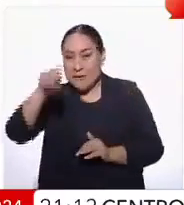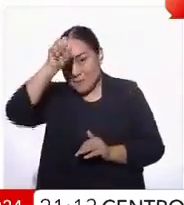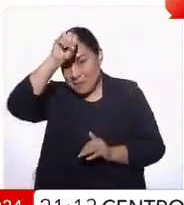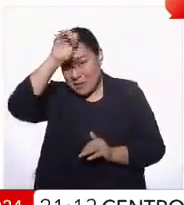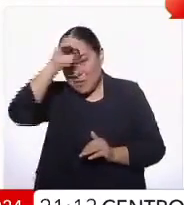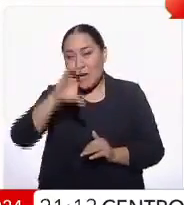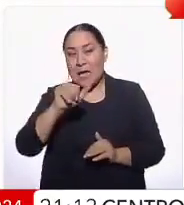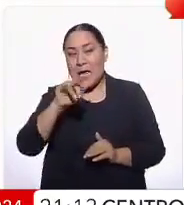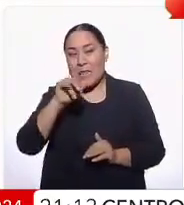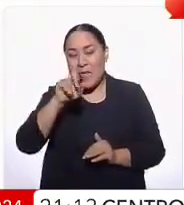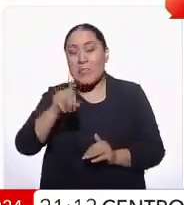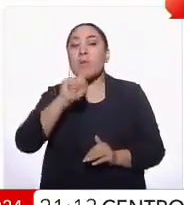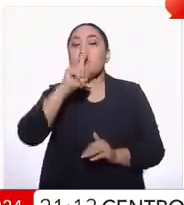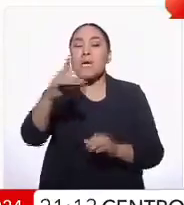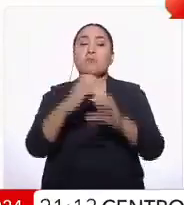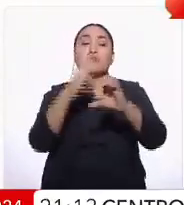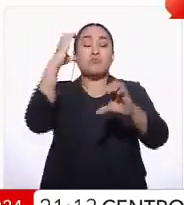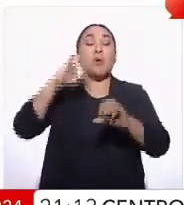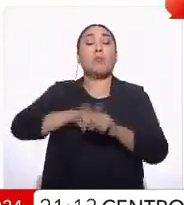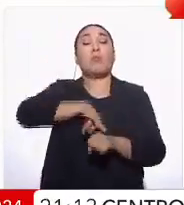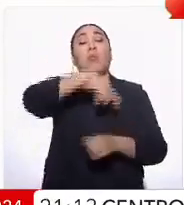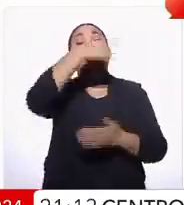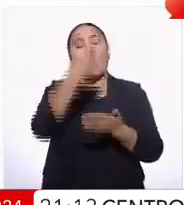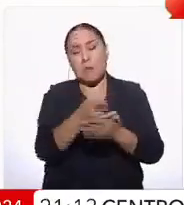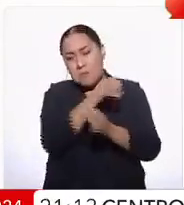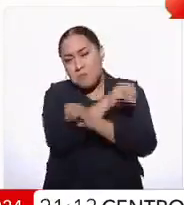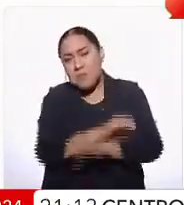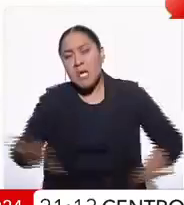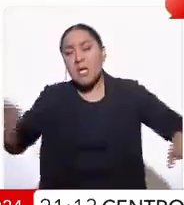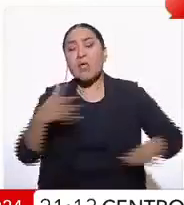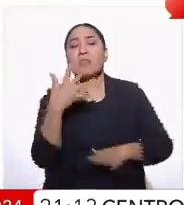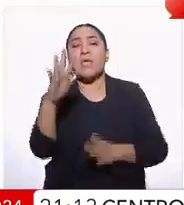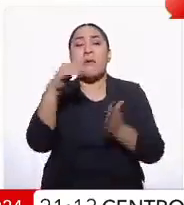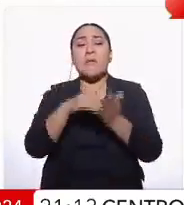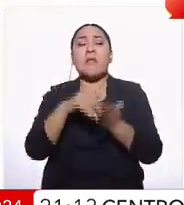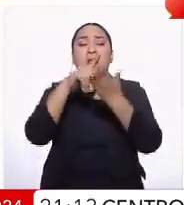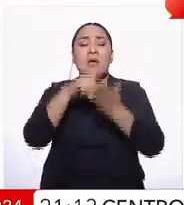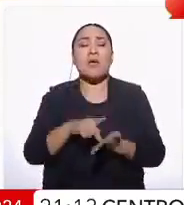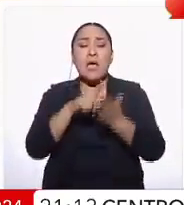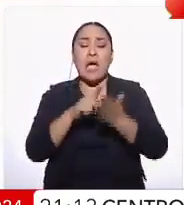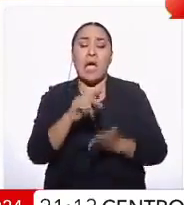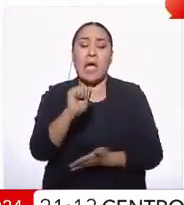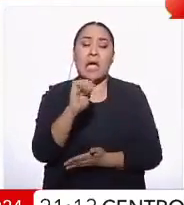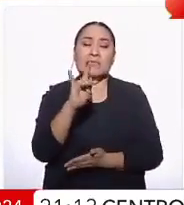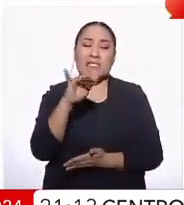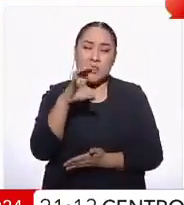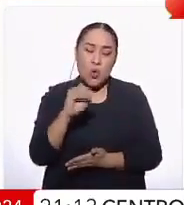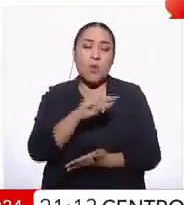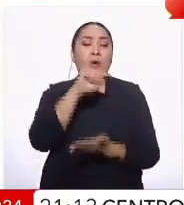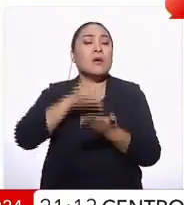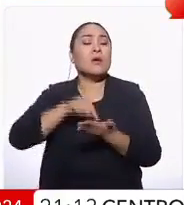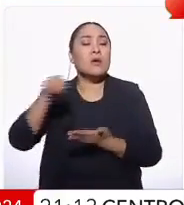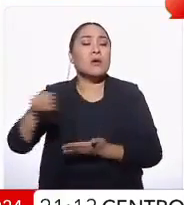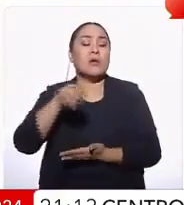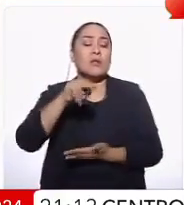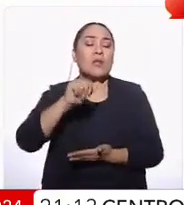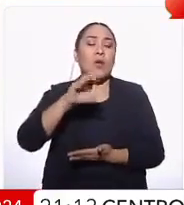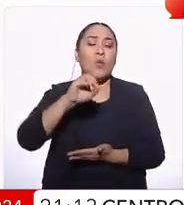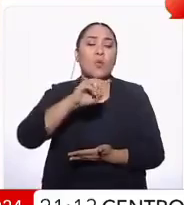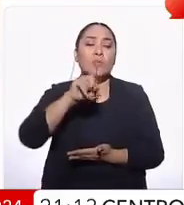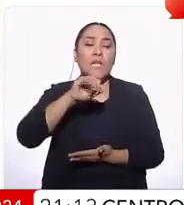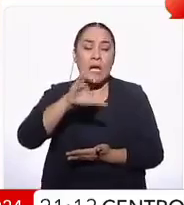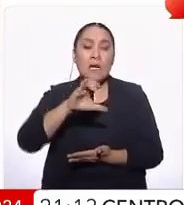se volcó un carro tanque que derramó 10,000 litros de ácido débil en el municipio de Nacosari de García,